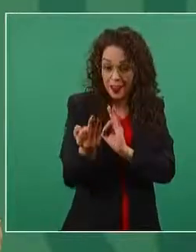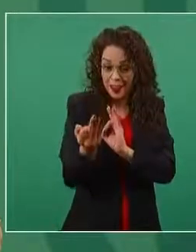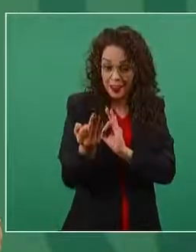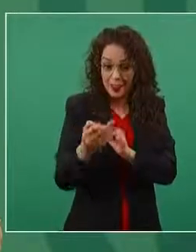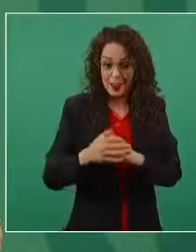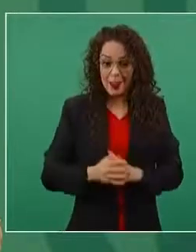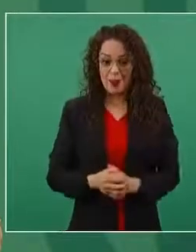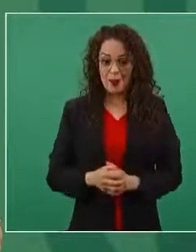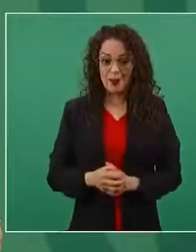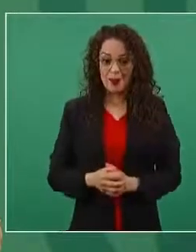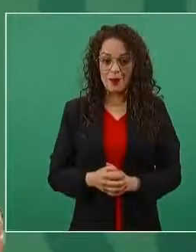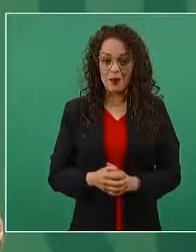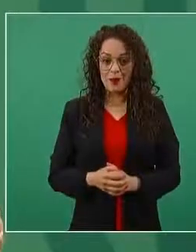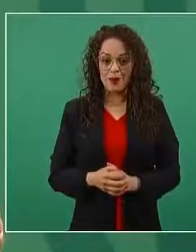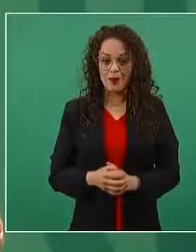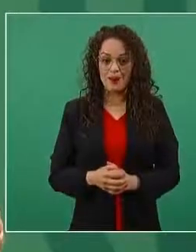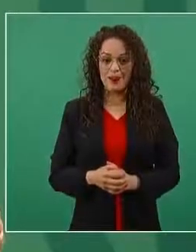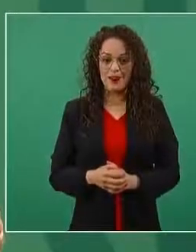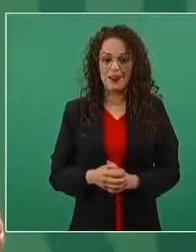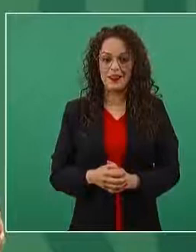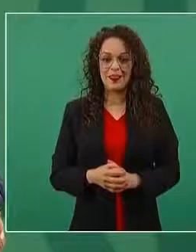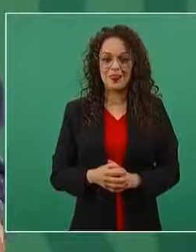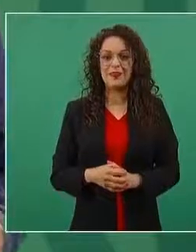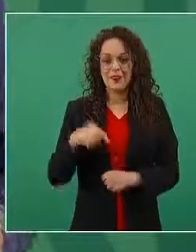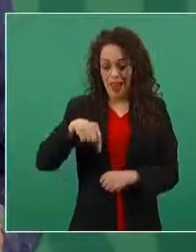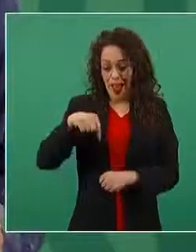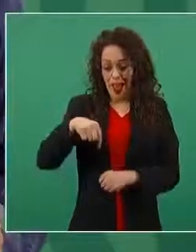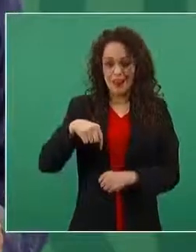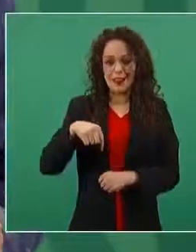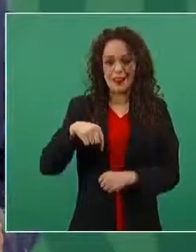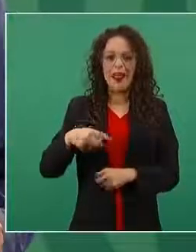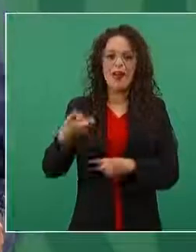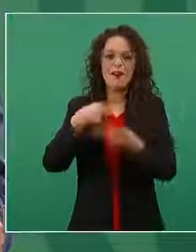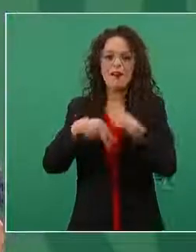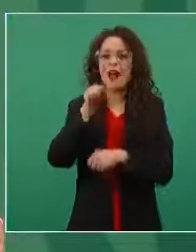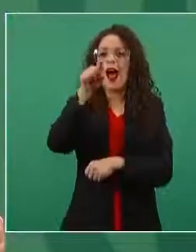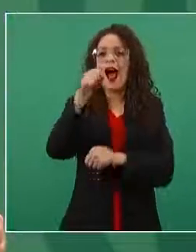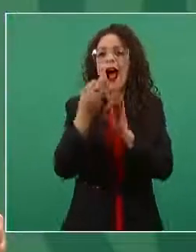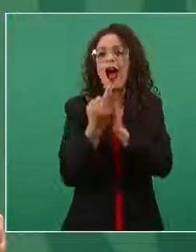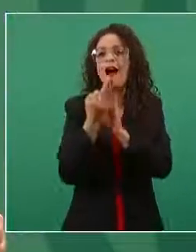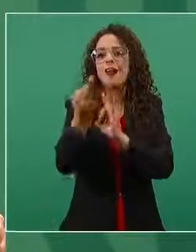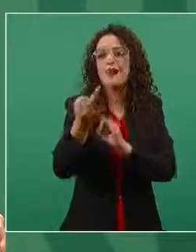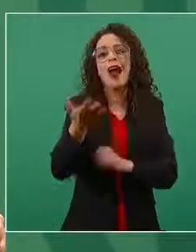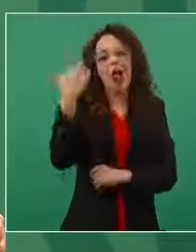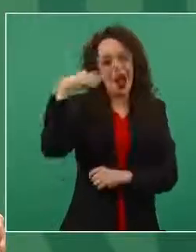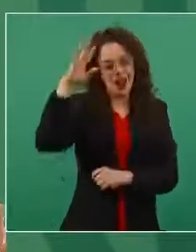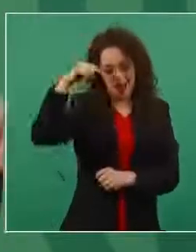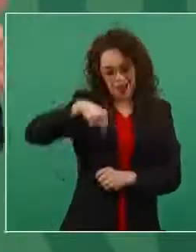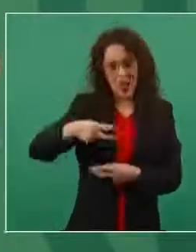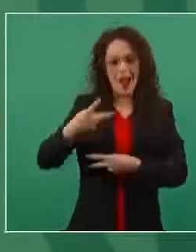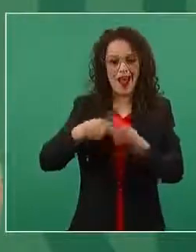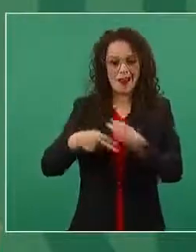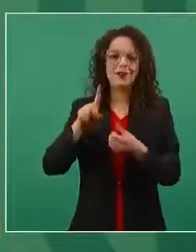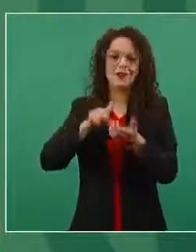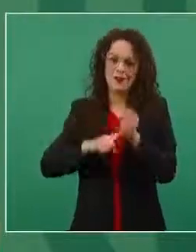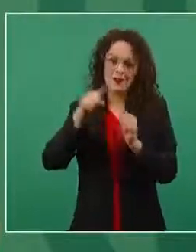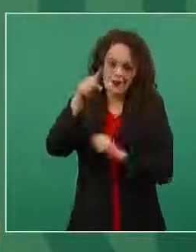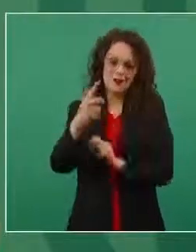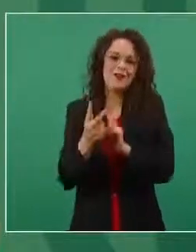están los que estuvieron enfrente. Sí, en el panteón, En el aquí cementerio. están los que estuvieron allá enfrente.